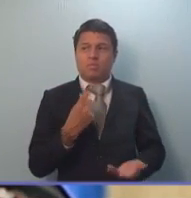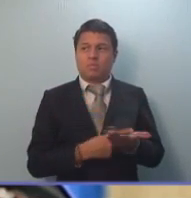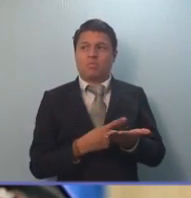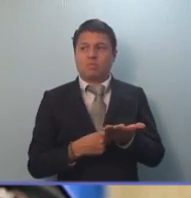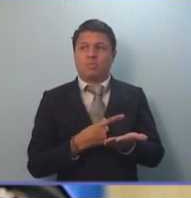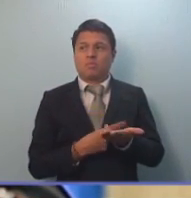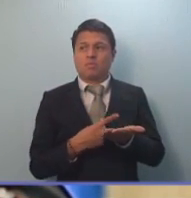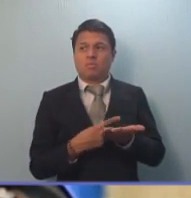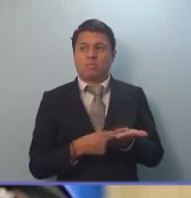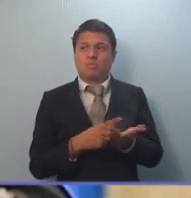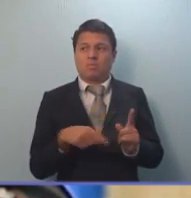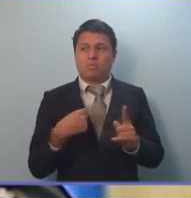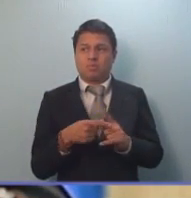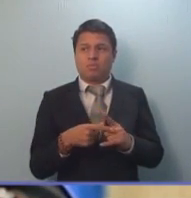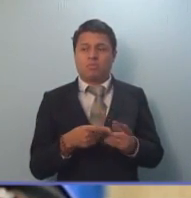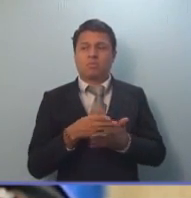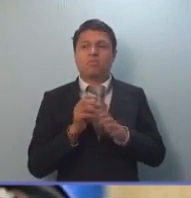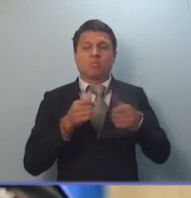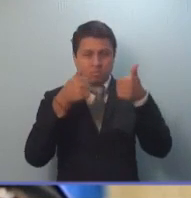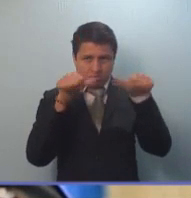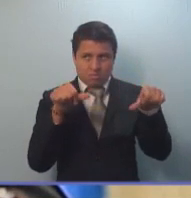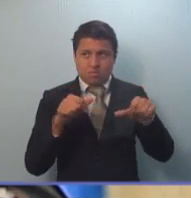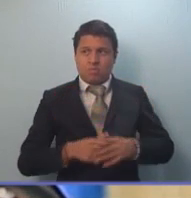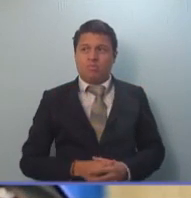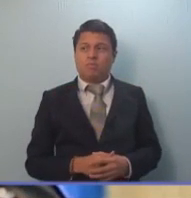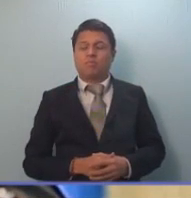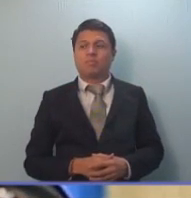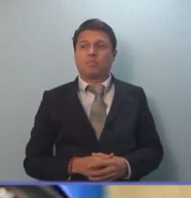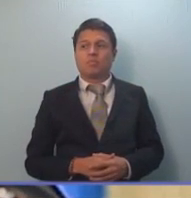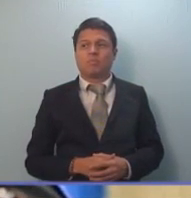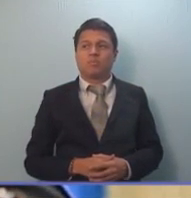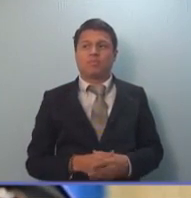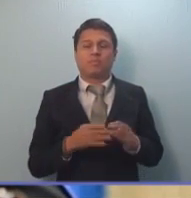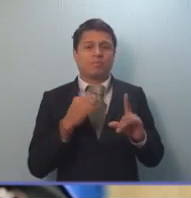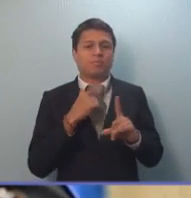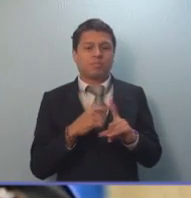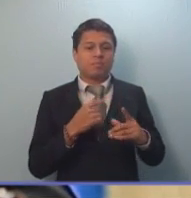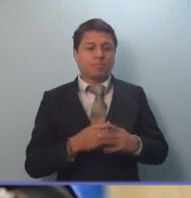dialogar hasta llegar a un arreglo, a un resultado.